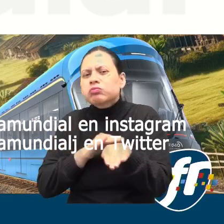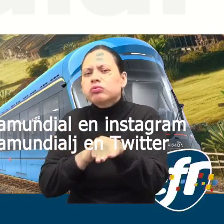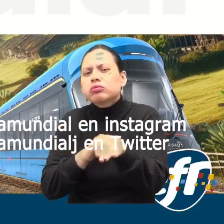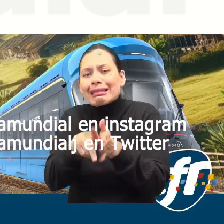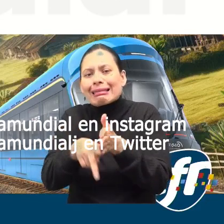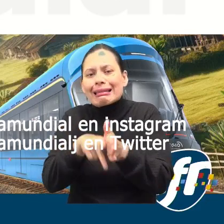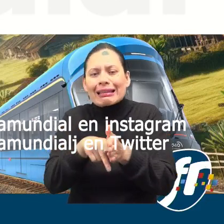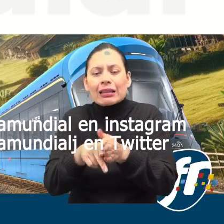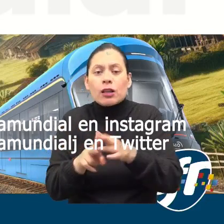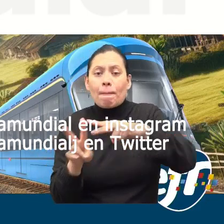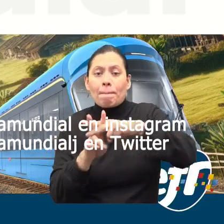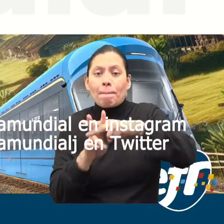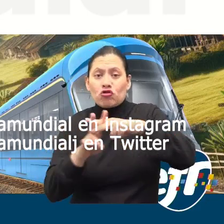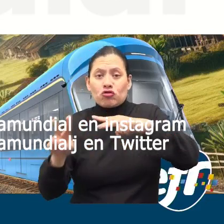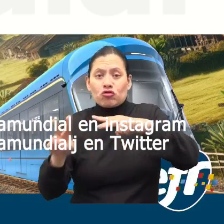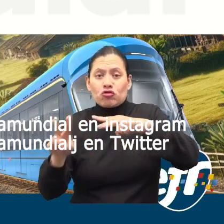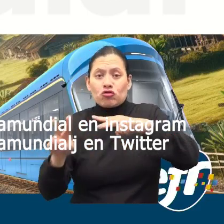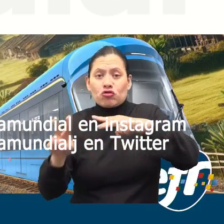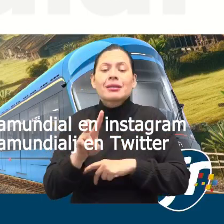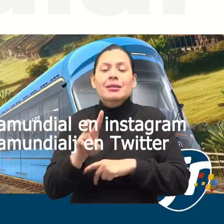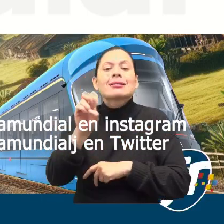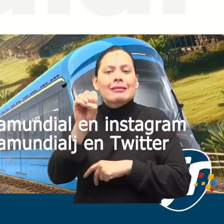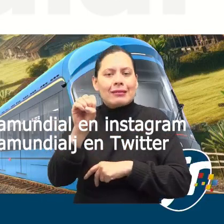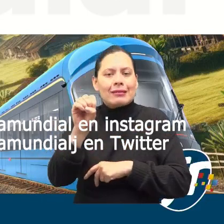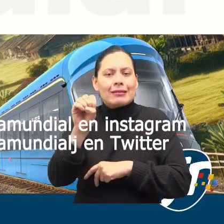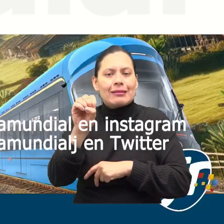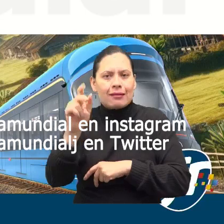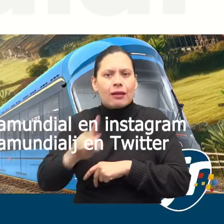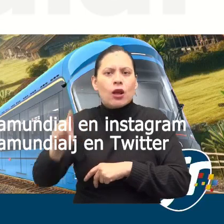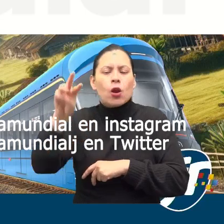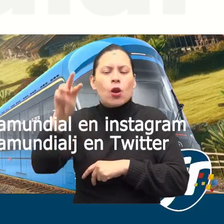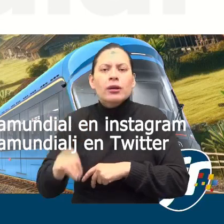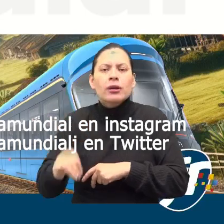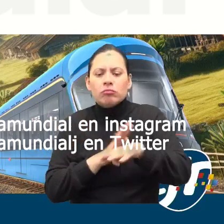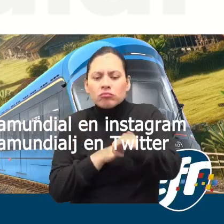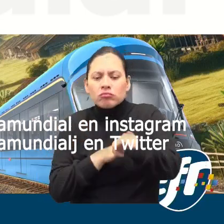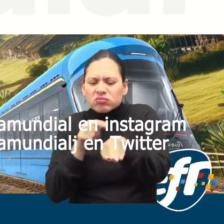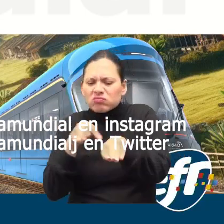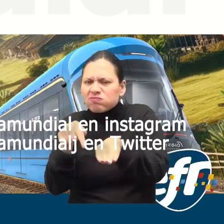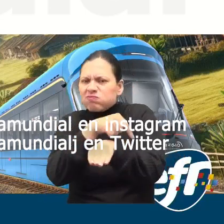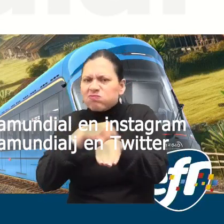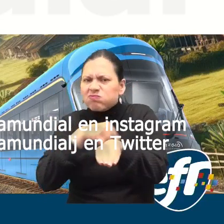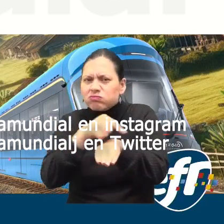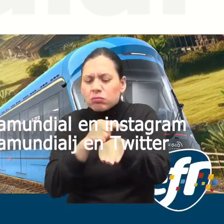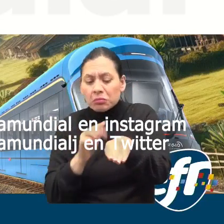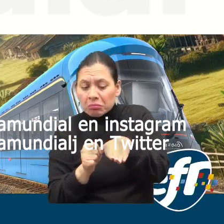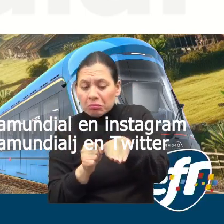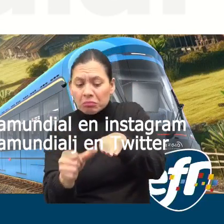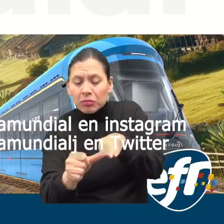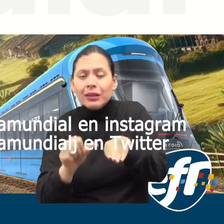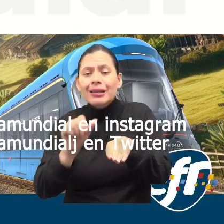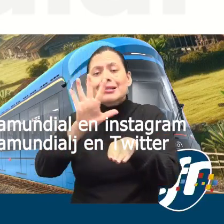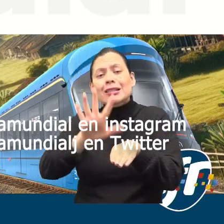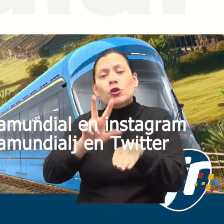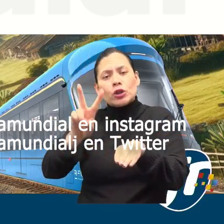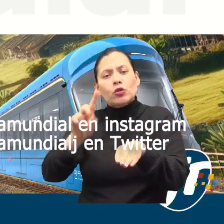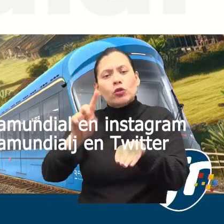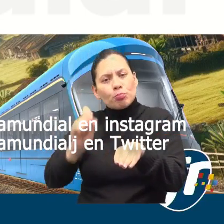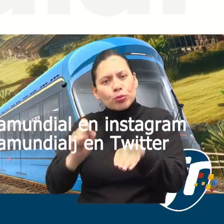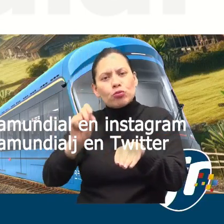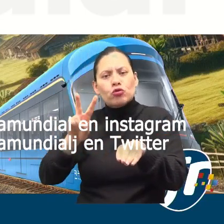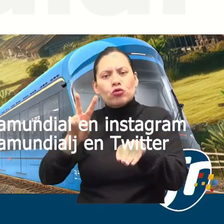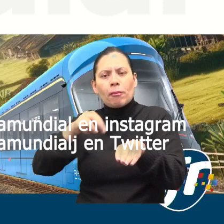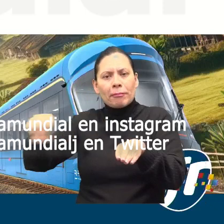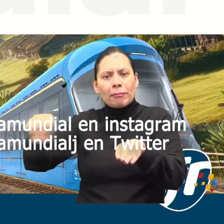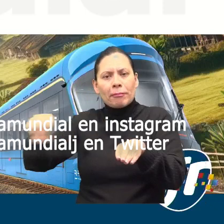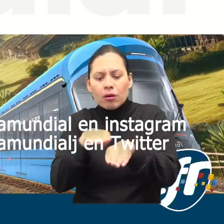que tiene una velocidad máxima de operación de 70 kilómetros, tiene cada coche una longitud de 52.2 metros, que a juntarlo en